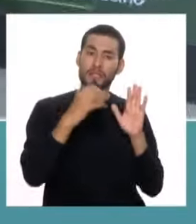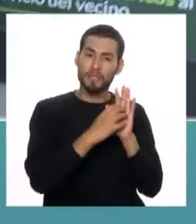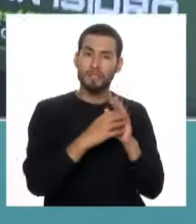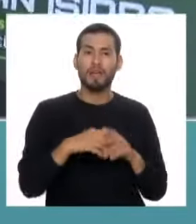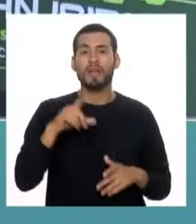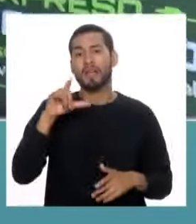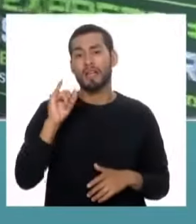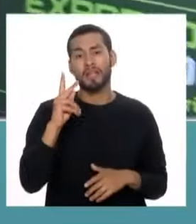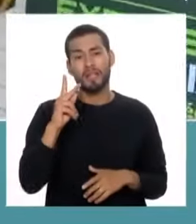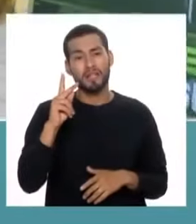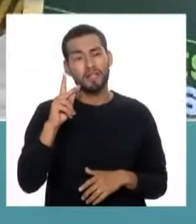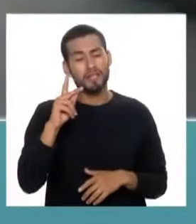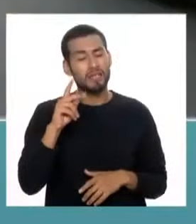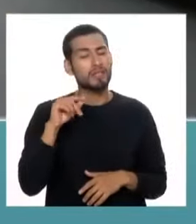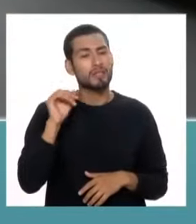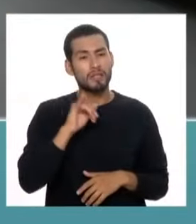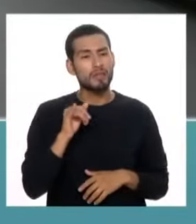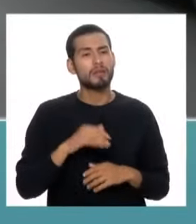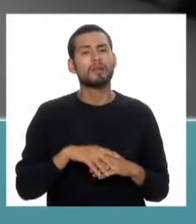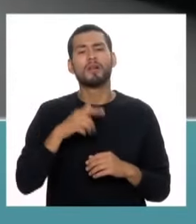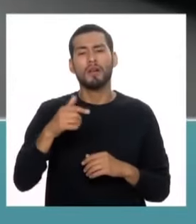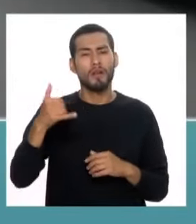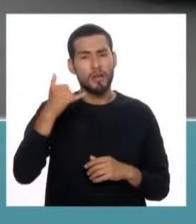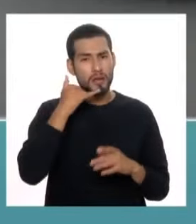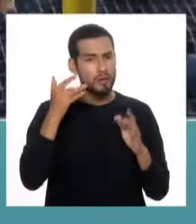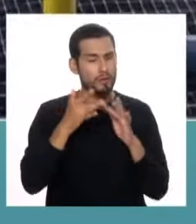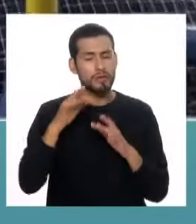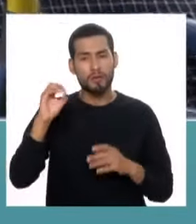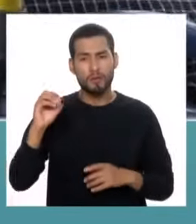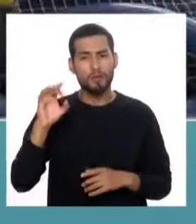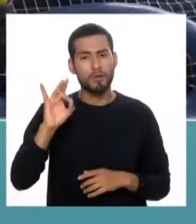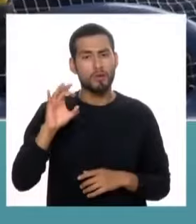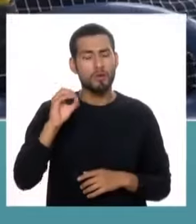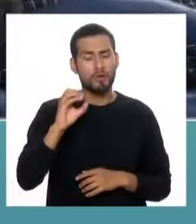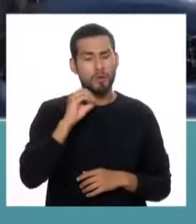de la línea telefónica a través del